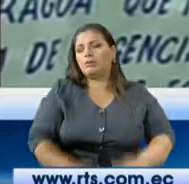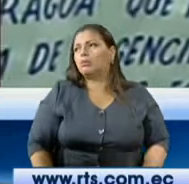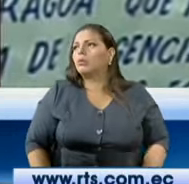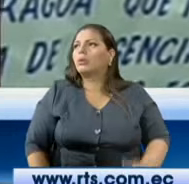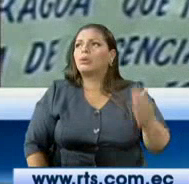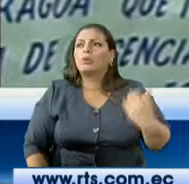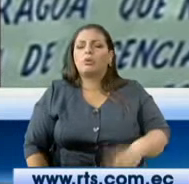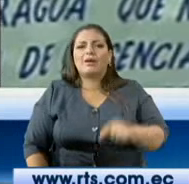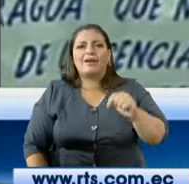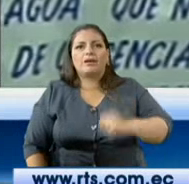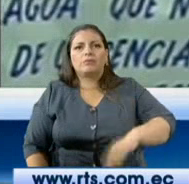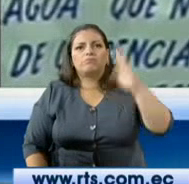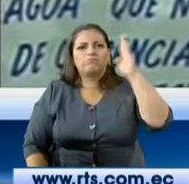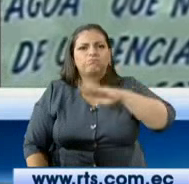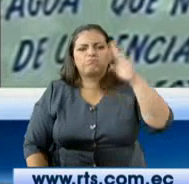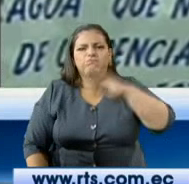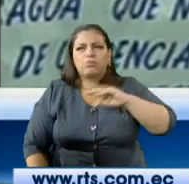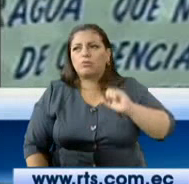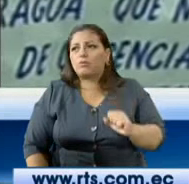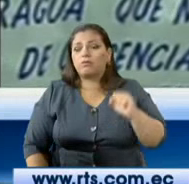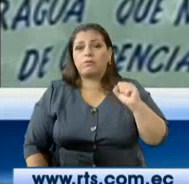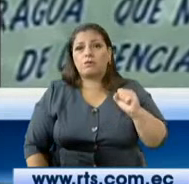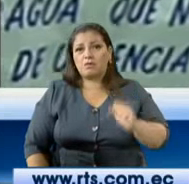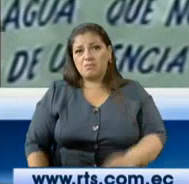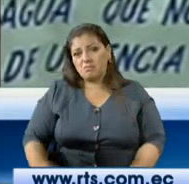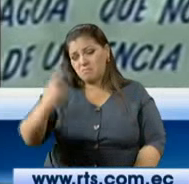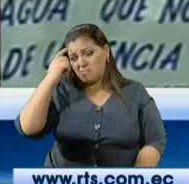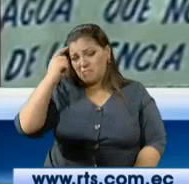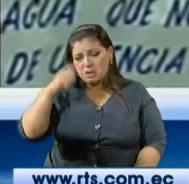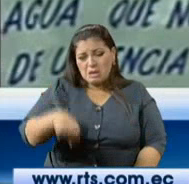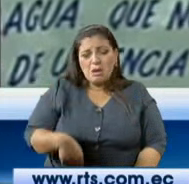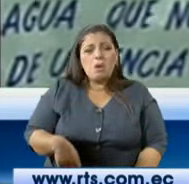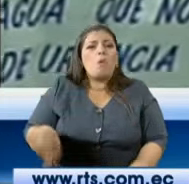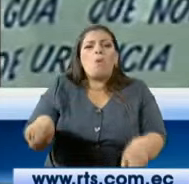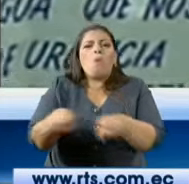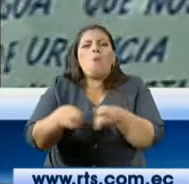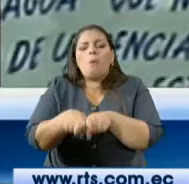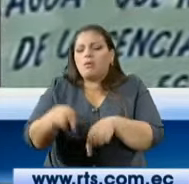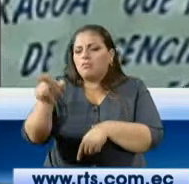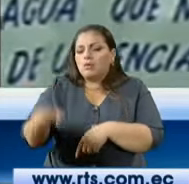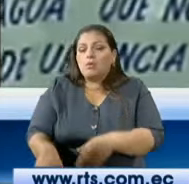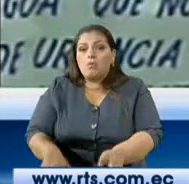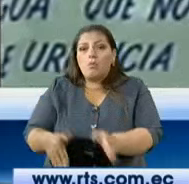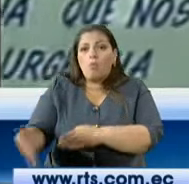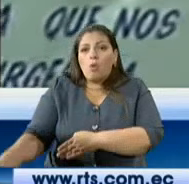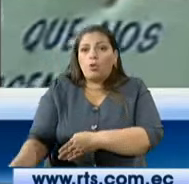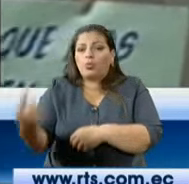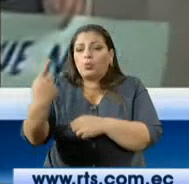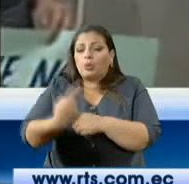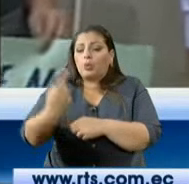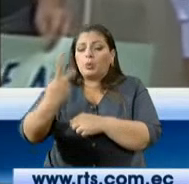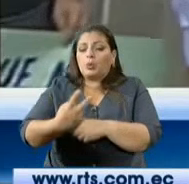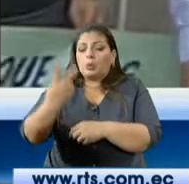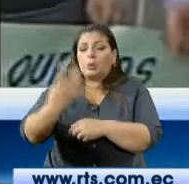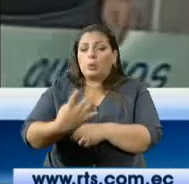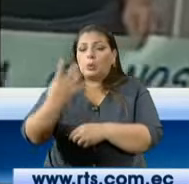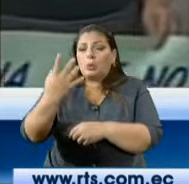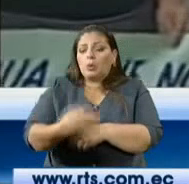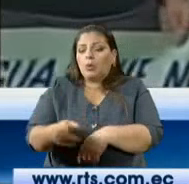le llega peor que fuera un muerto de unos 5 o 3 días. Eso es un tremendo que uno no